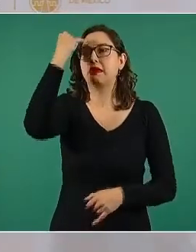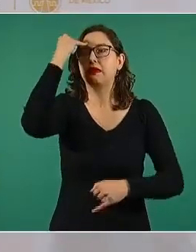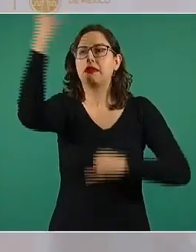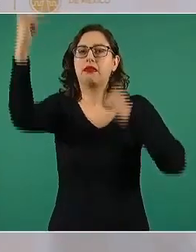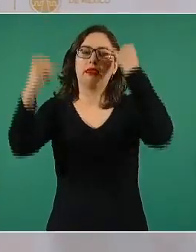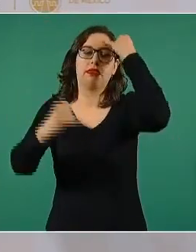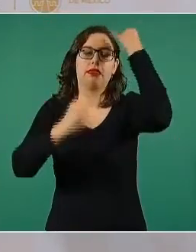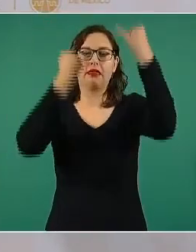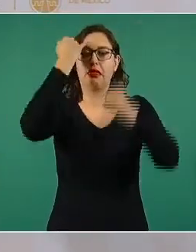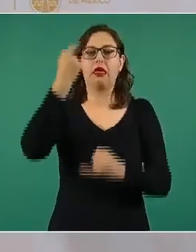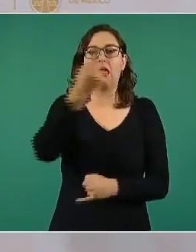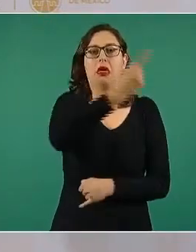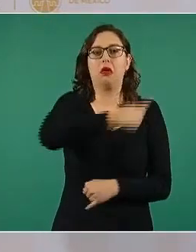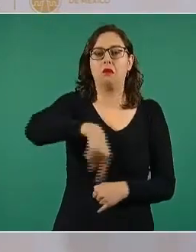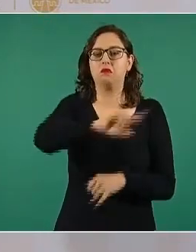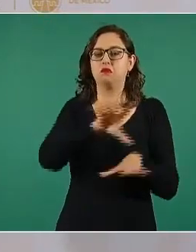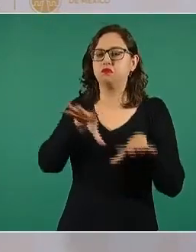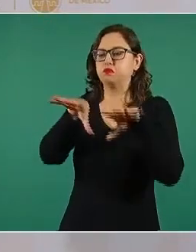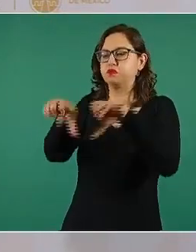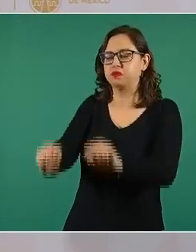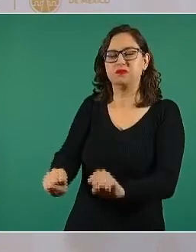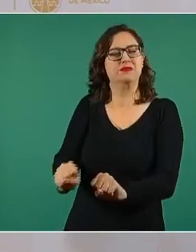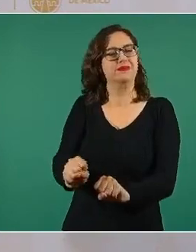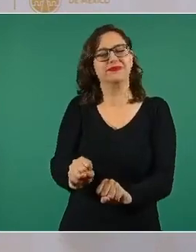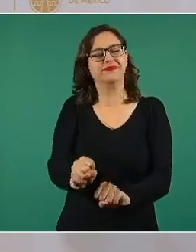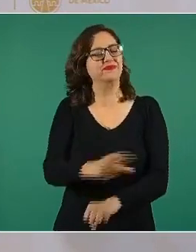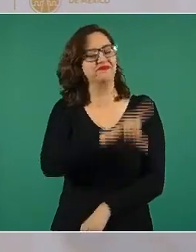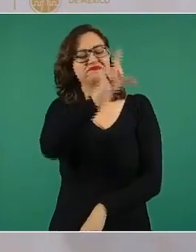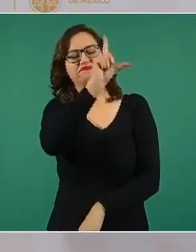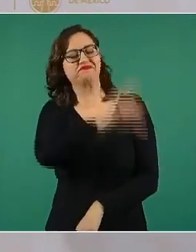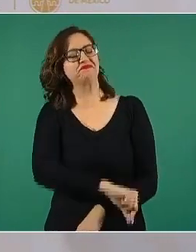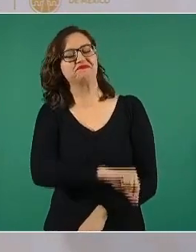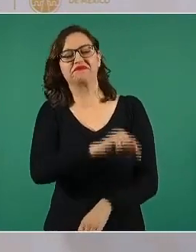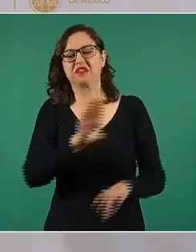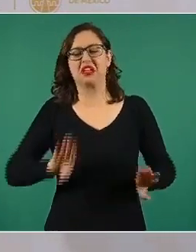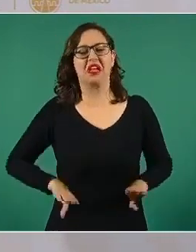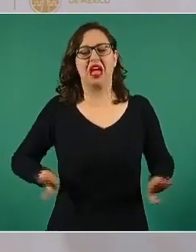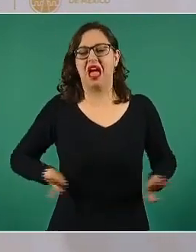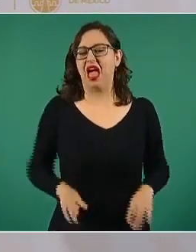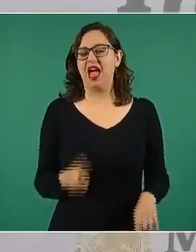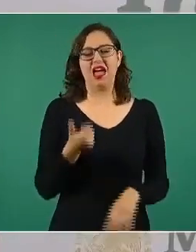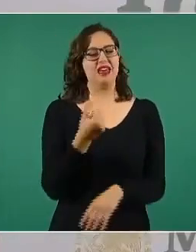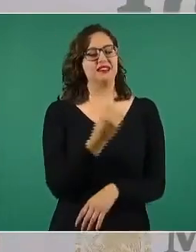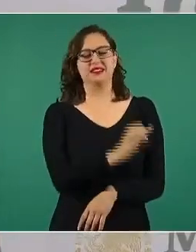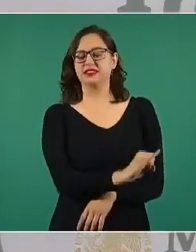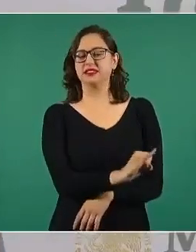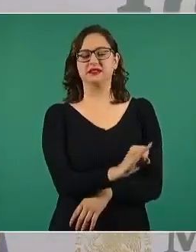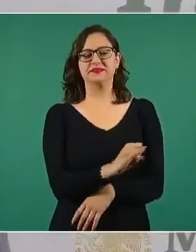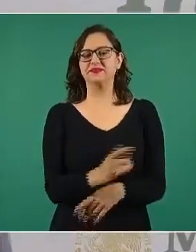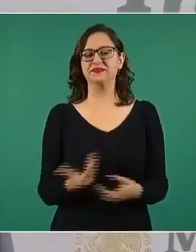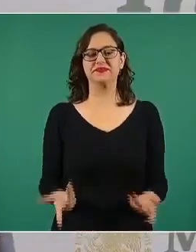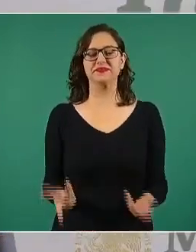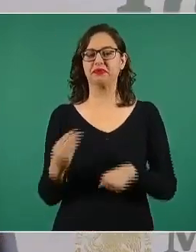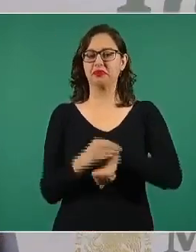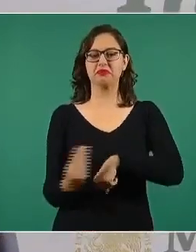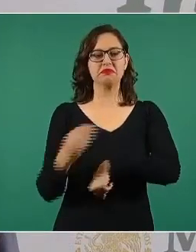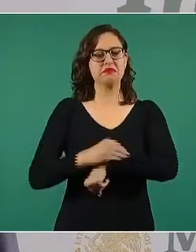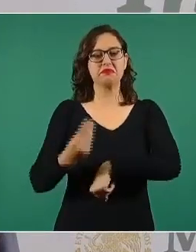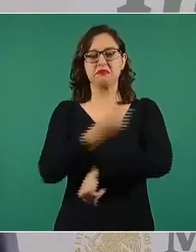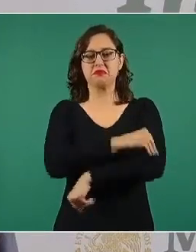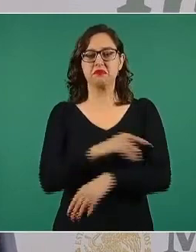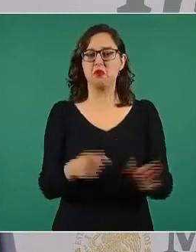colonizador, una vulgaridad, por lo general, nunca